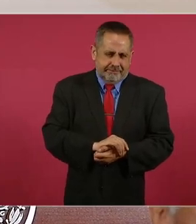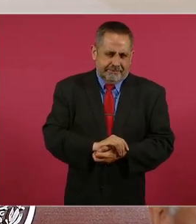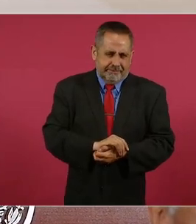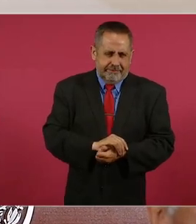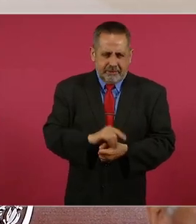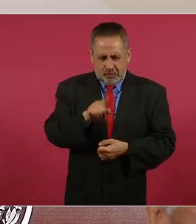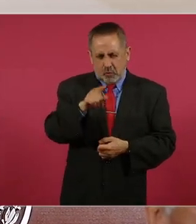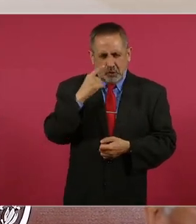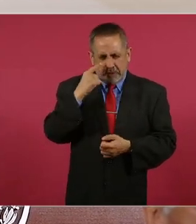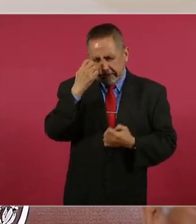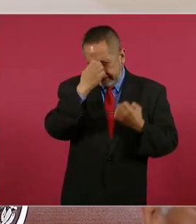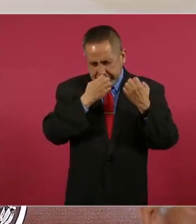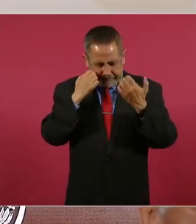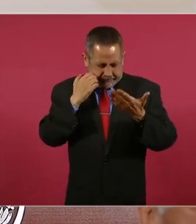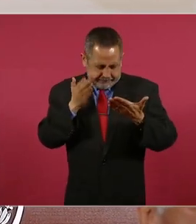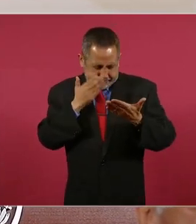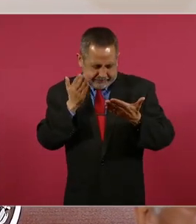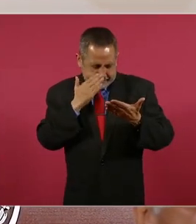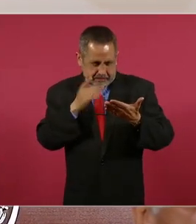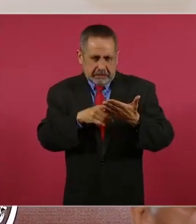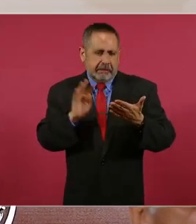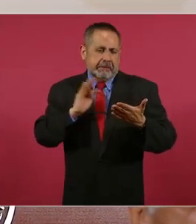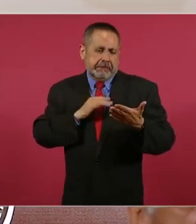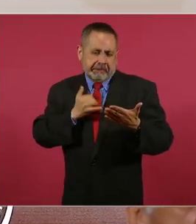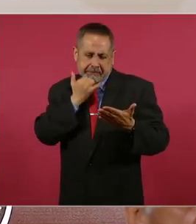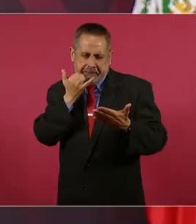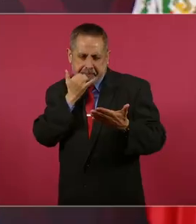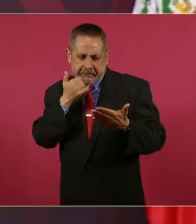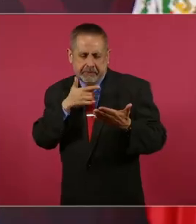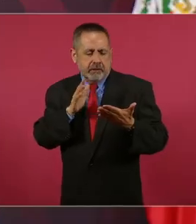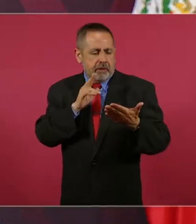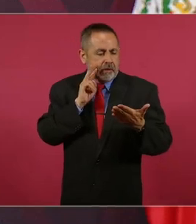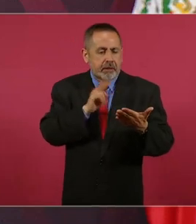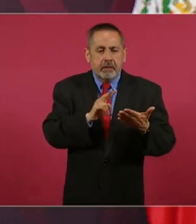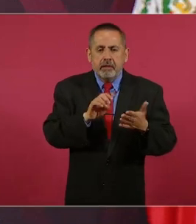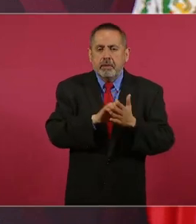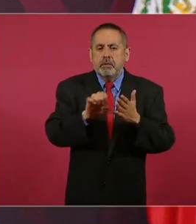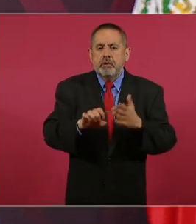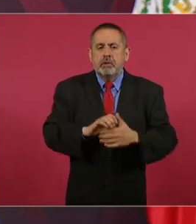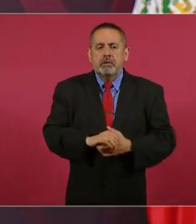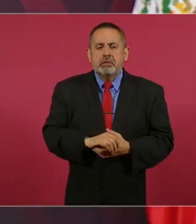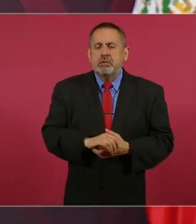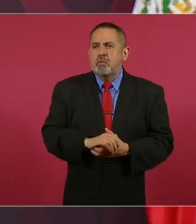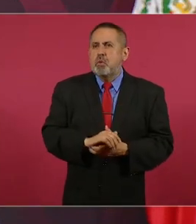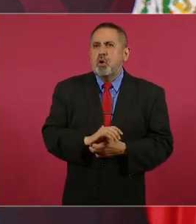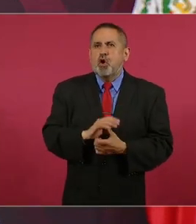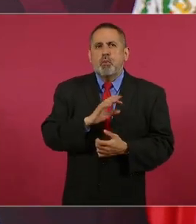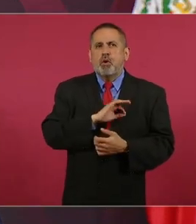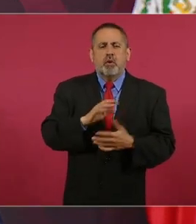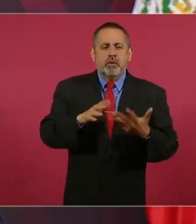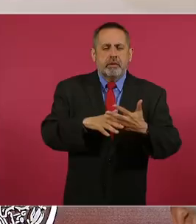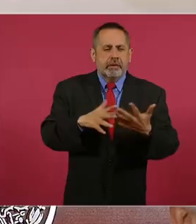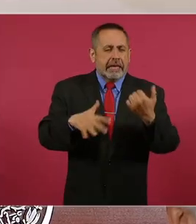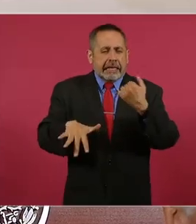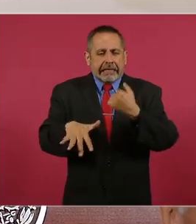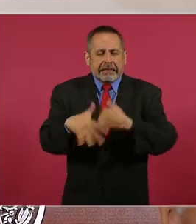lo revisen, porque puedo equivocarme, pero llevan como 15